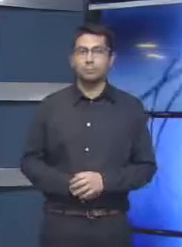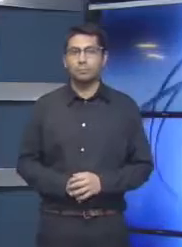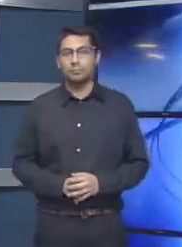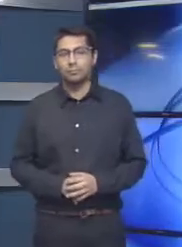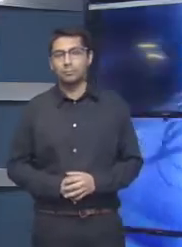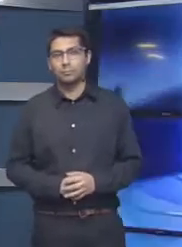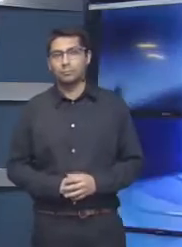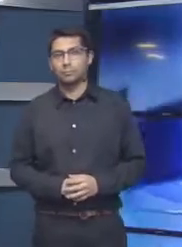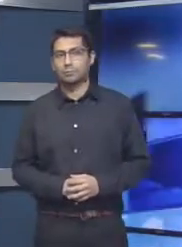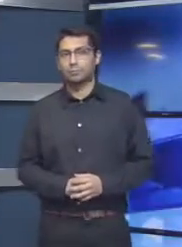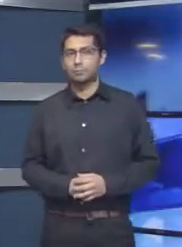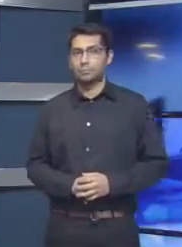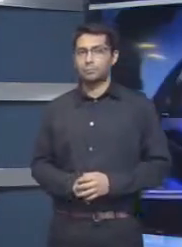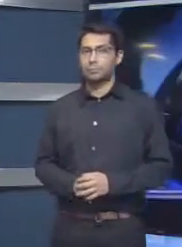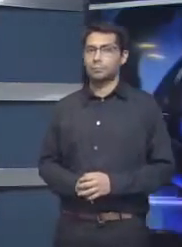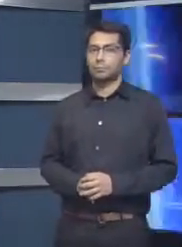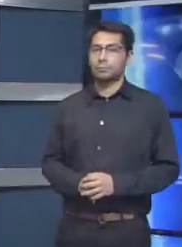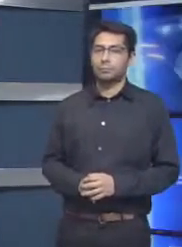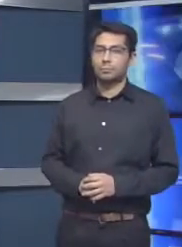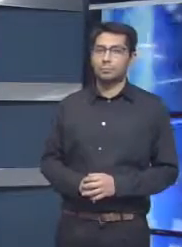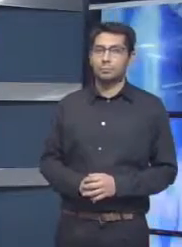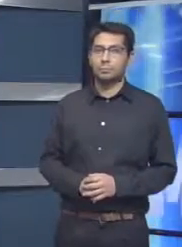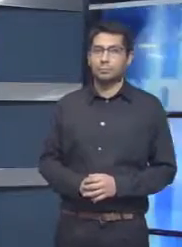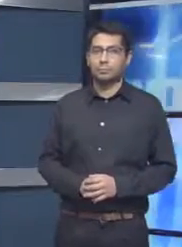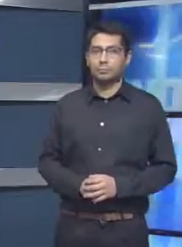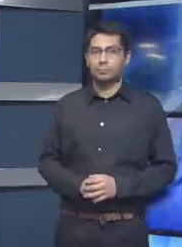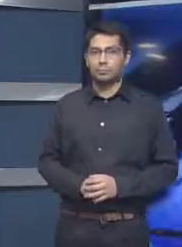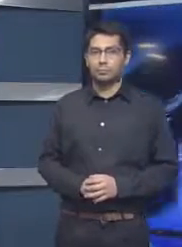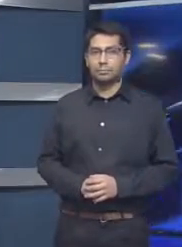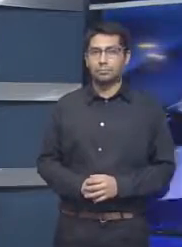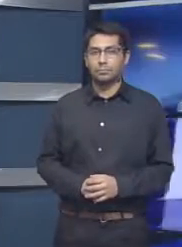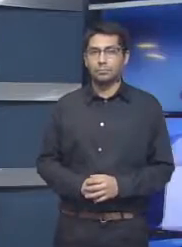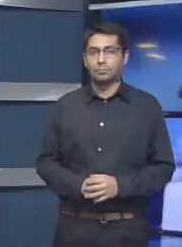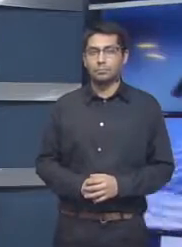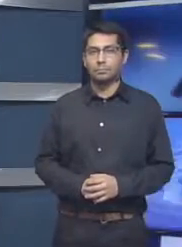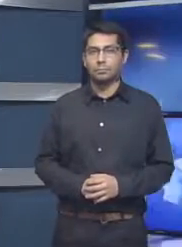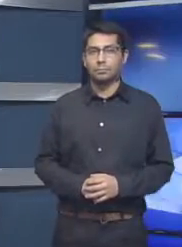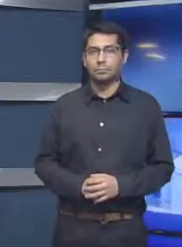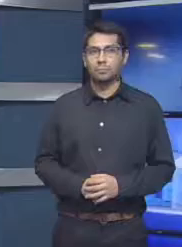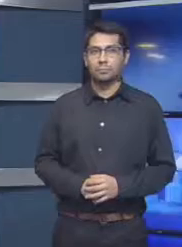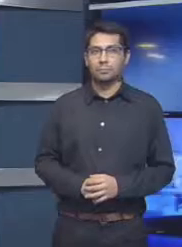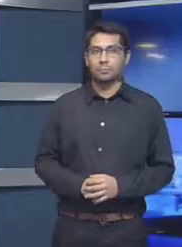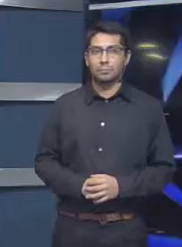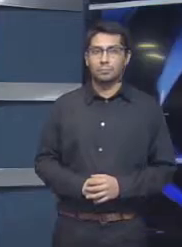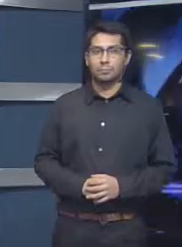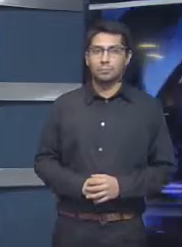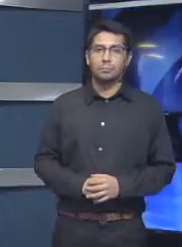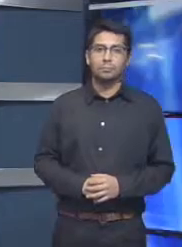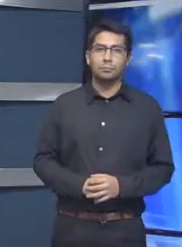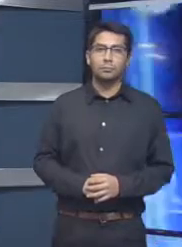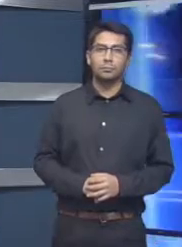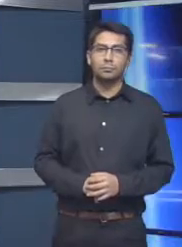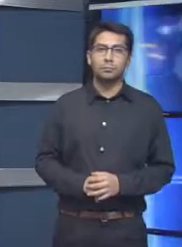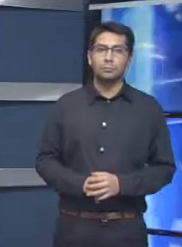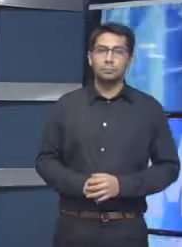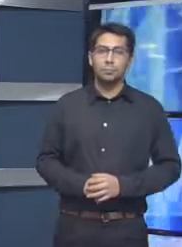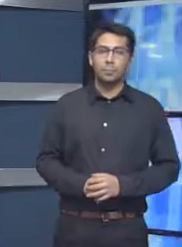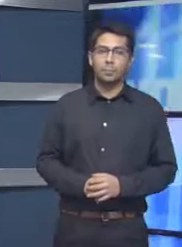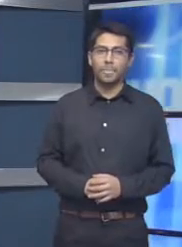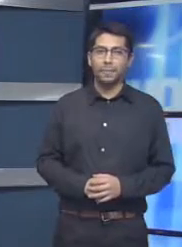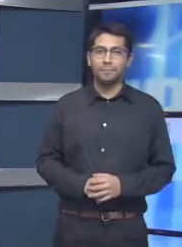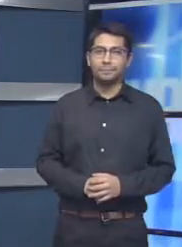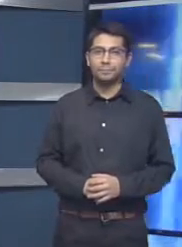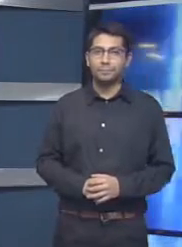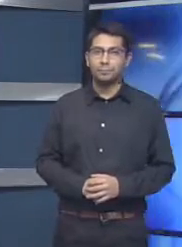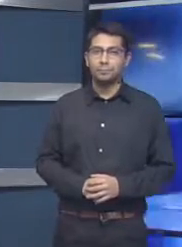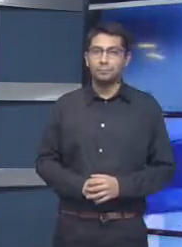Guillermo Cabrera, el agradecimiento por este diálogo constante y permanente para con Canal 35. Ha sido muy amable realmente. No, al